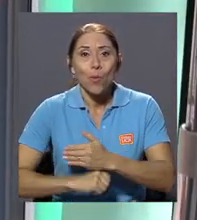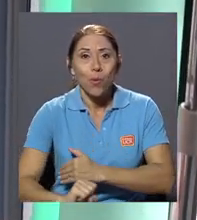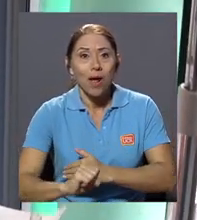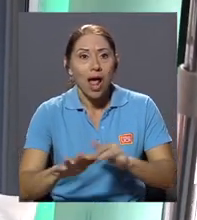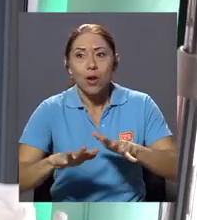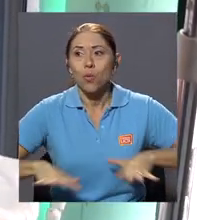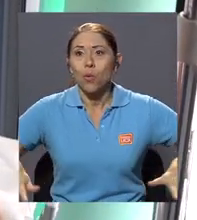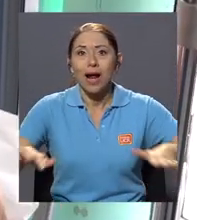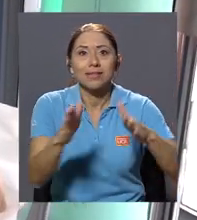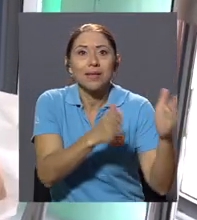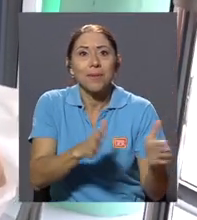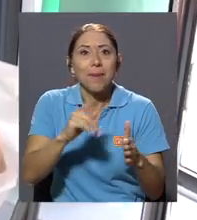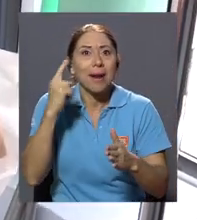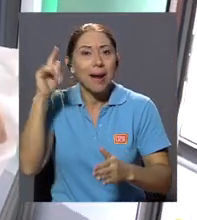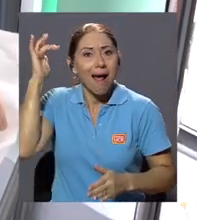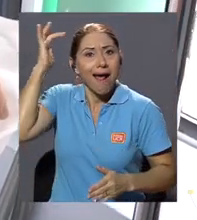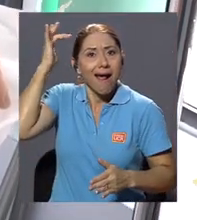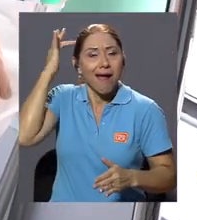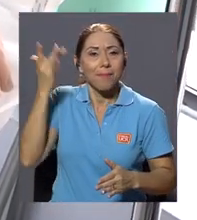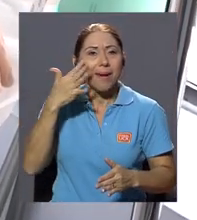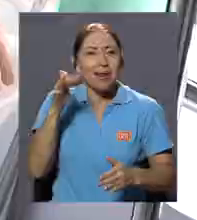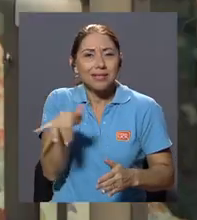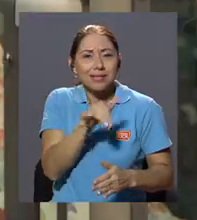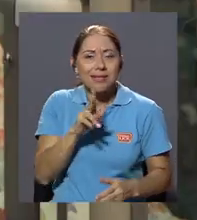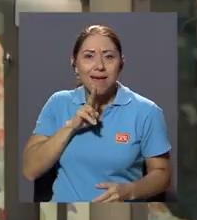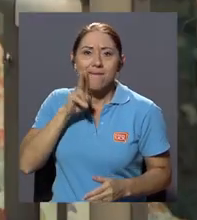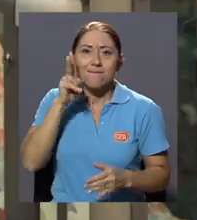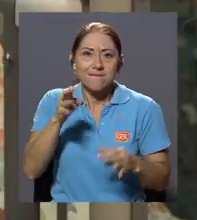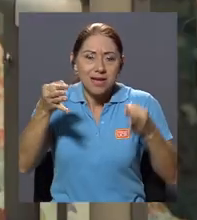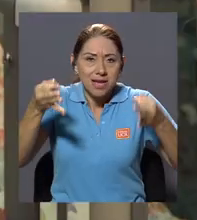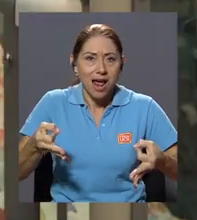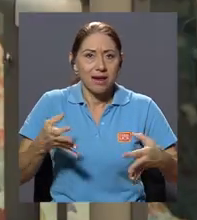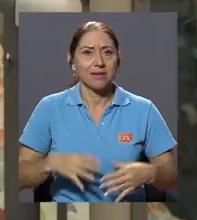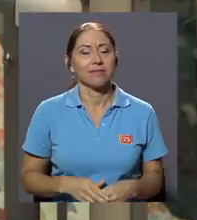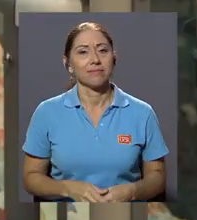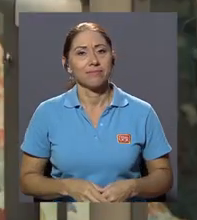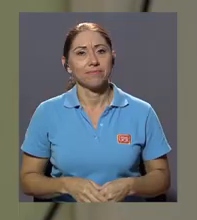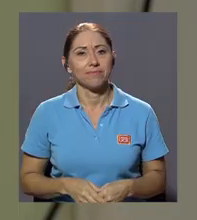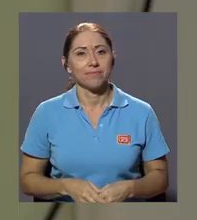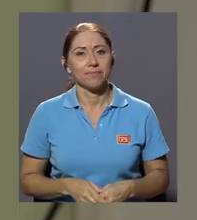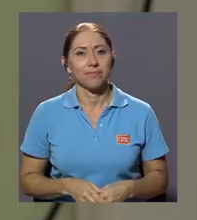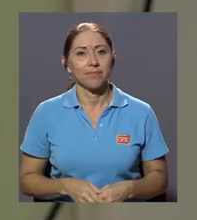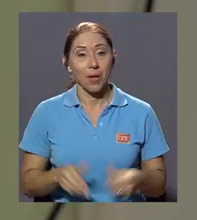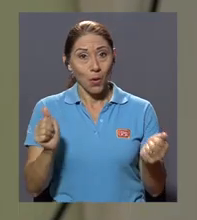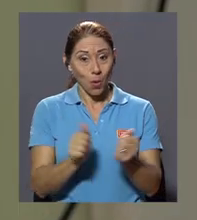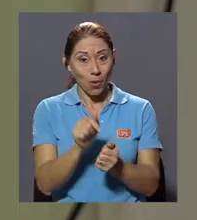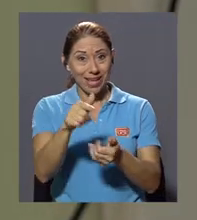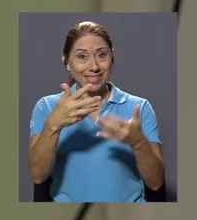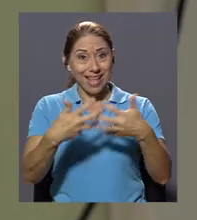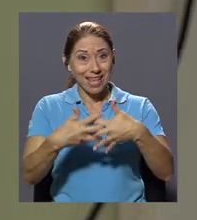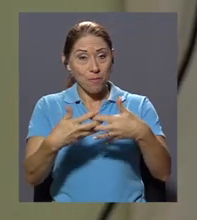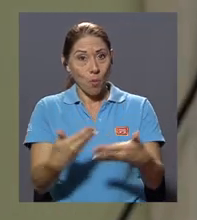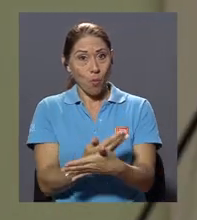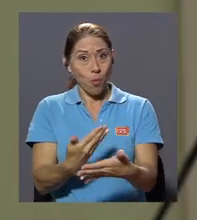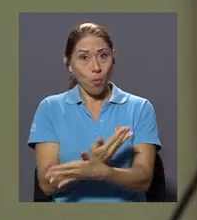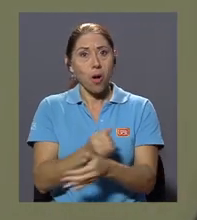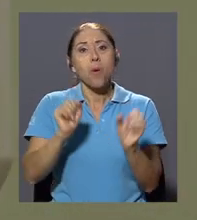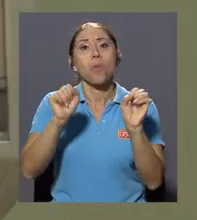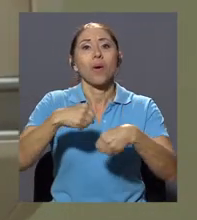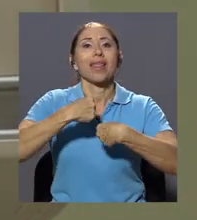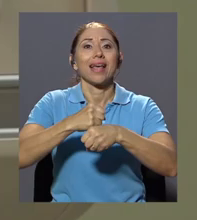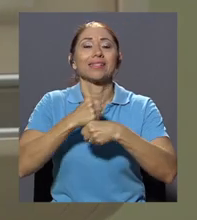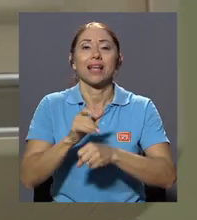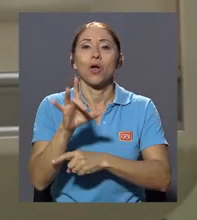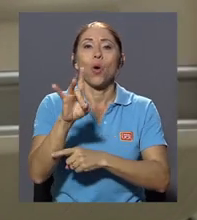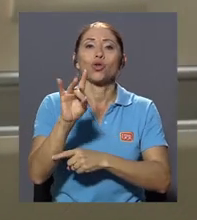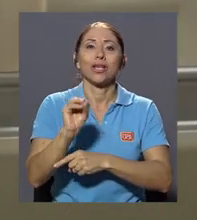hemorragia sea tan parecida al escenario real. Con este equipo es posible realizar unos